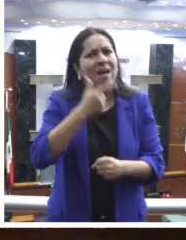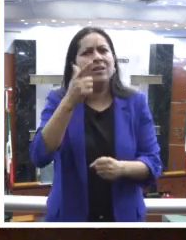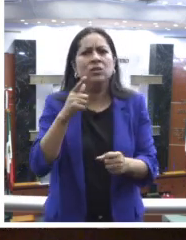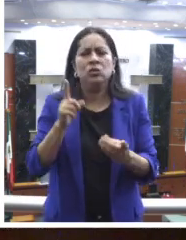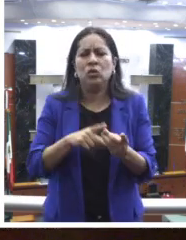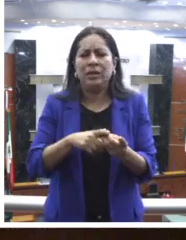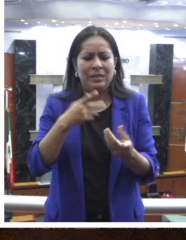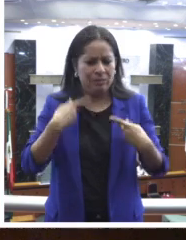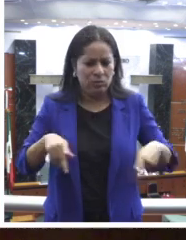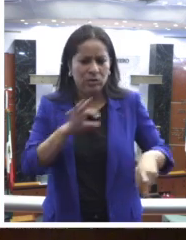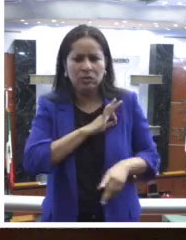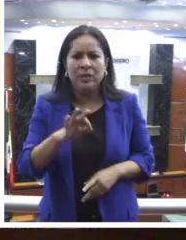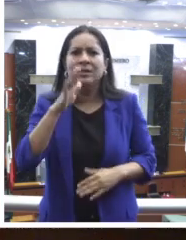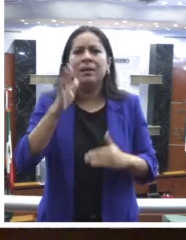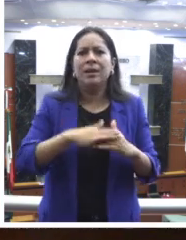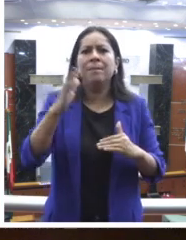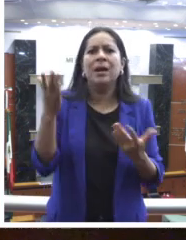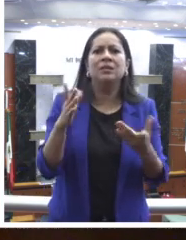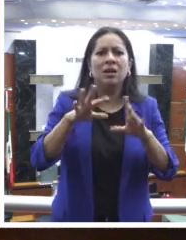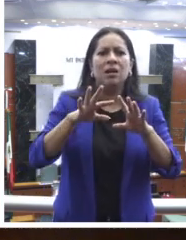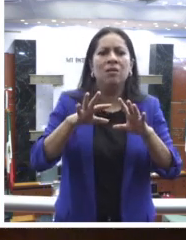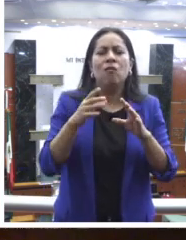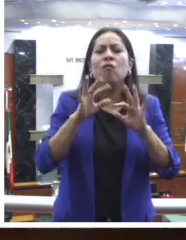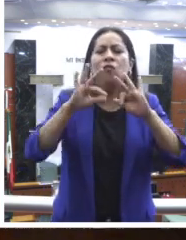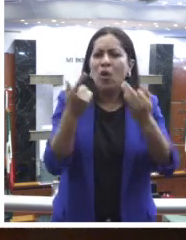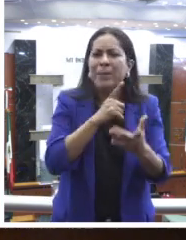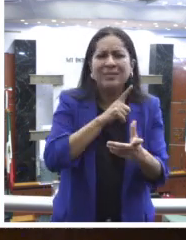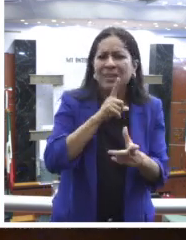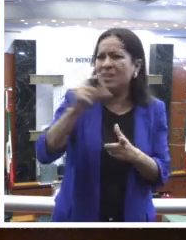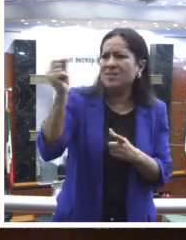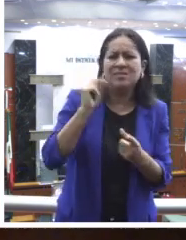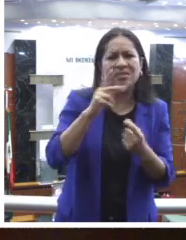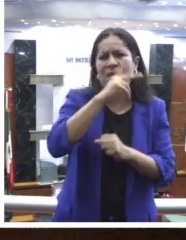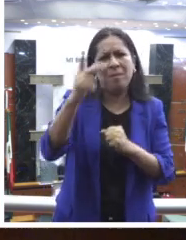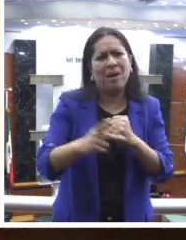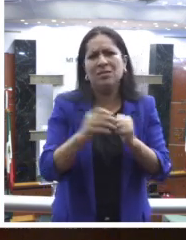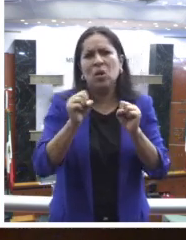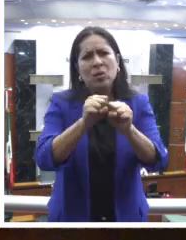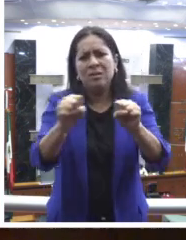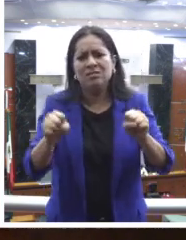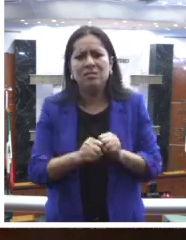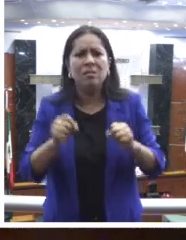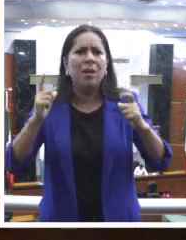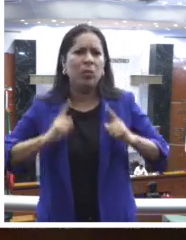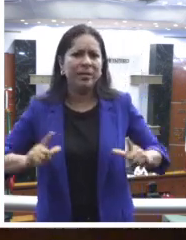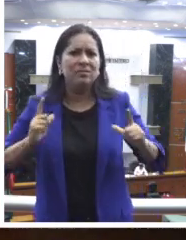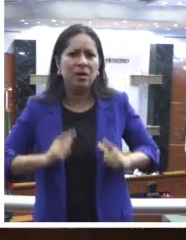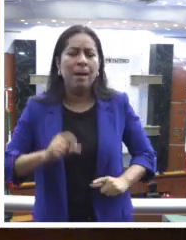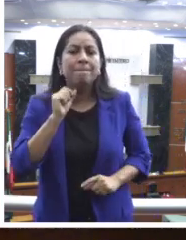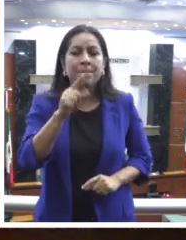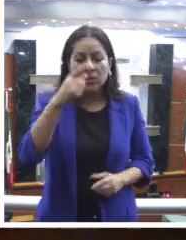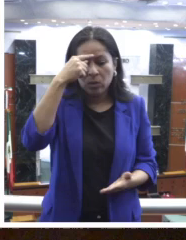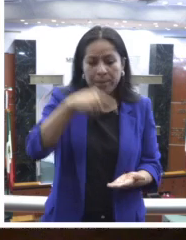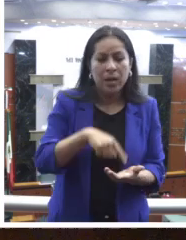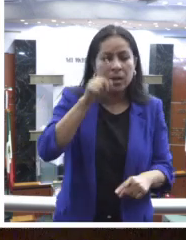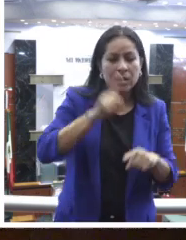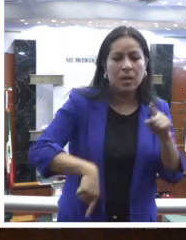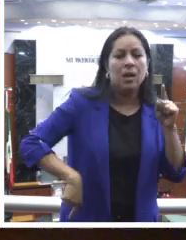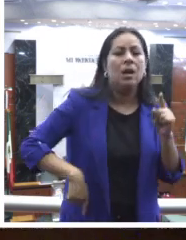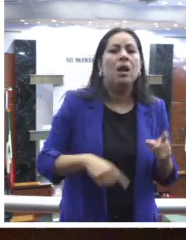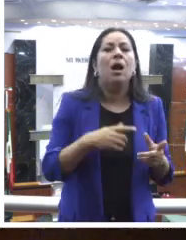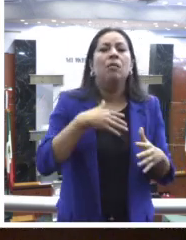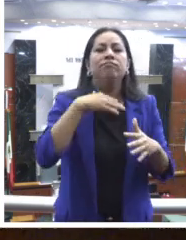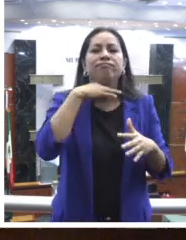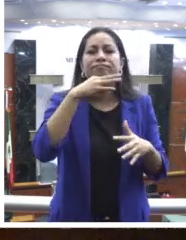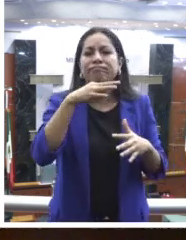podrían tener más medios o motivos para huir del país o del sistema judicial también para combatir la delincuencia